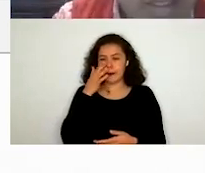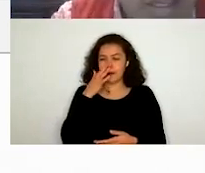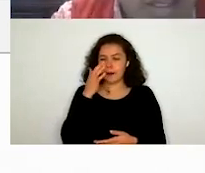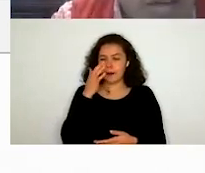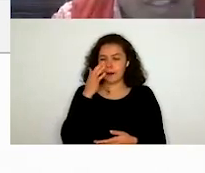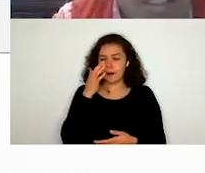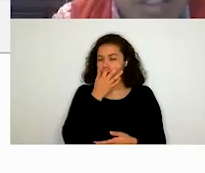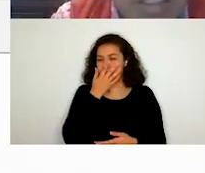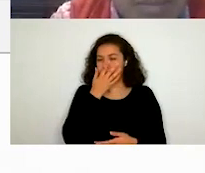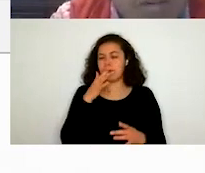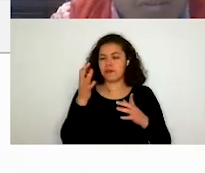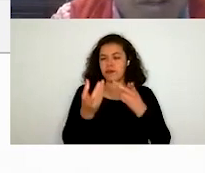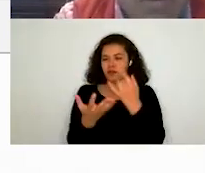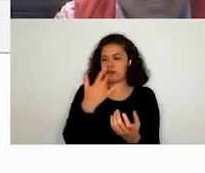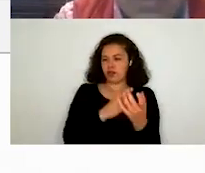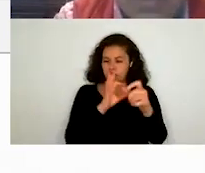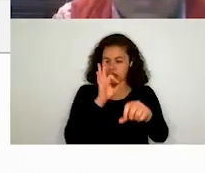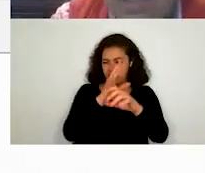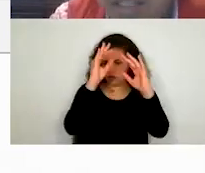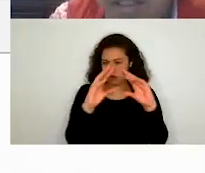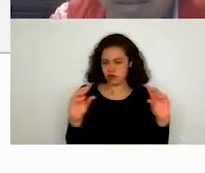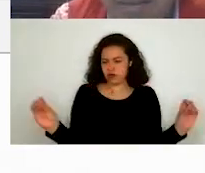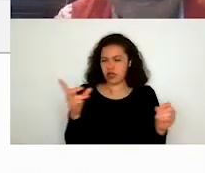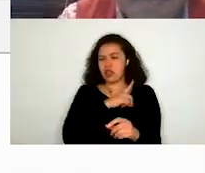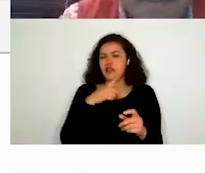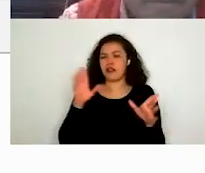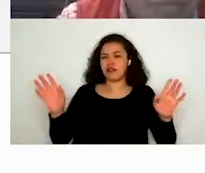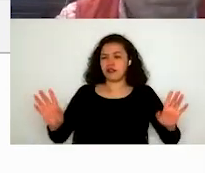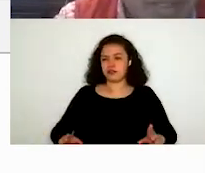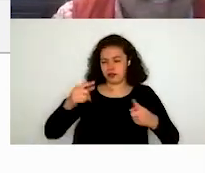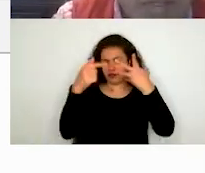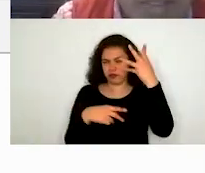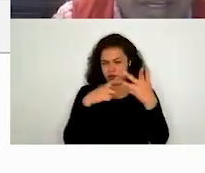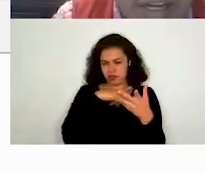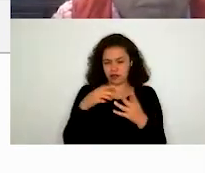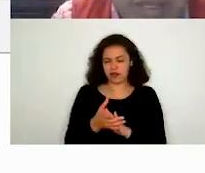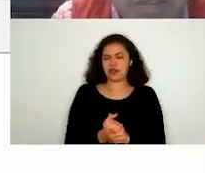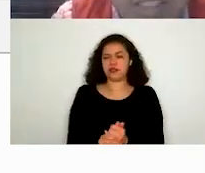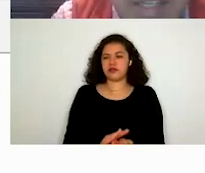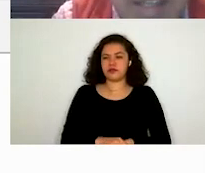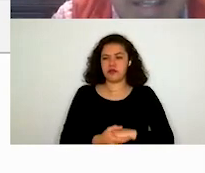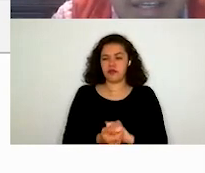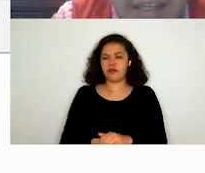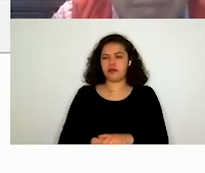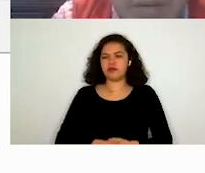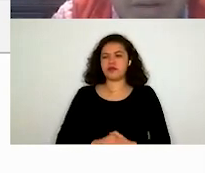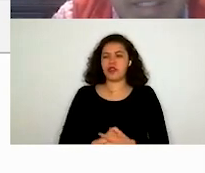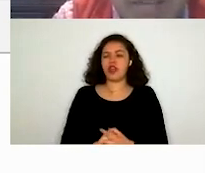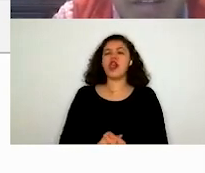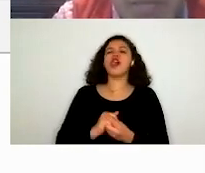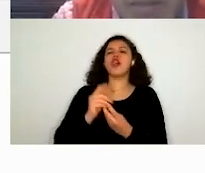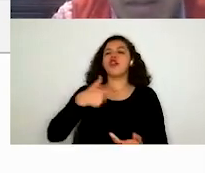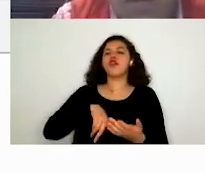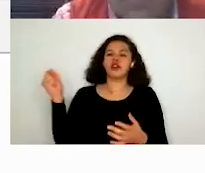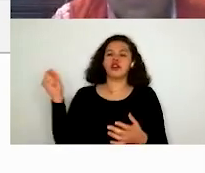siguiente. Los extintores deberán cumplir con las condiciones siguientes. Que se encuentren en la ubicación asignada en el plano a que se refiere